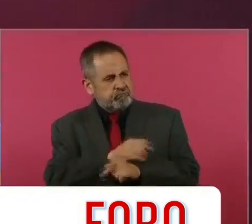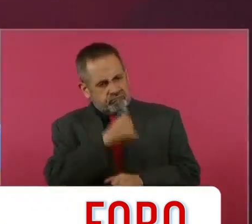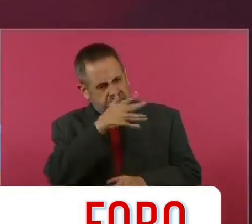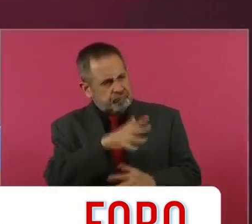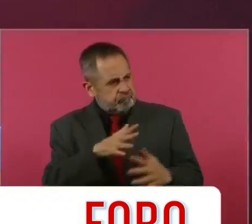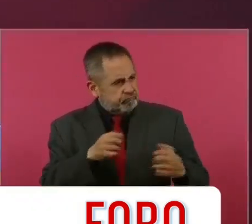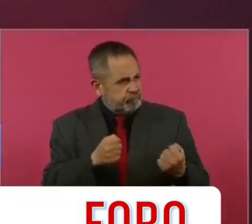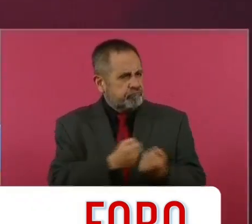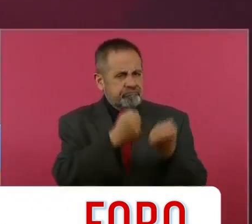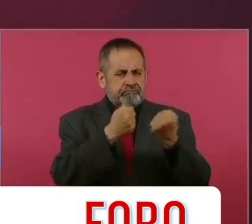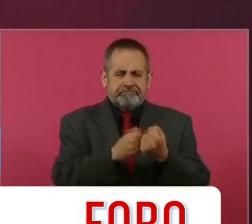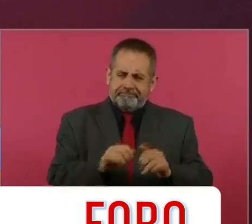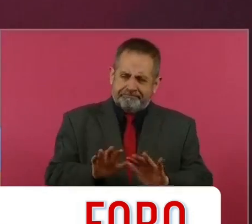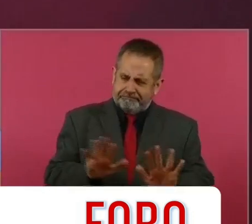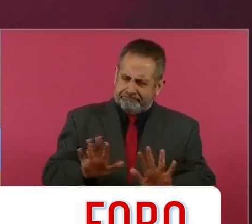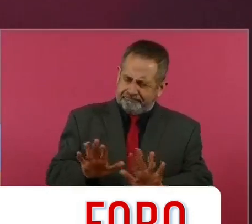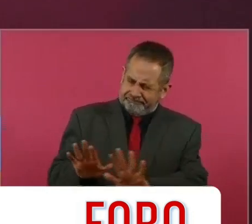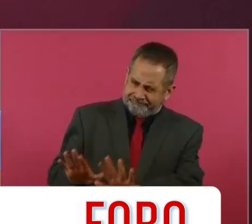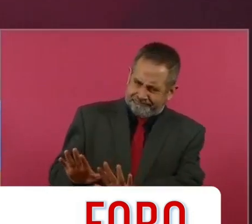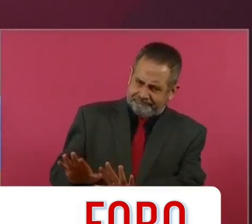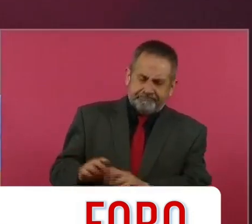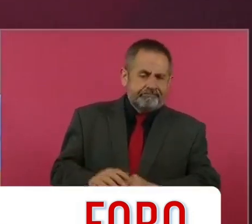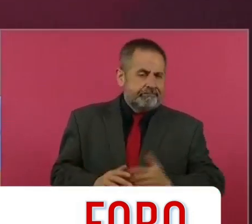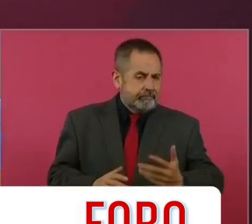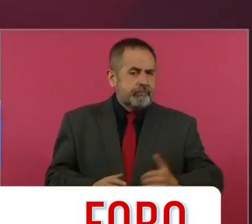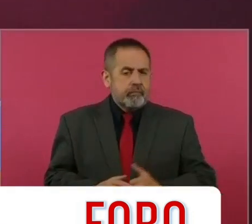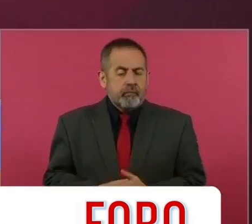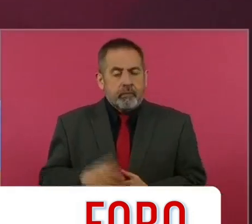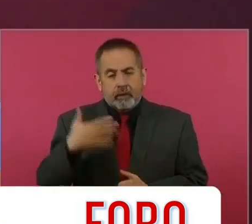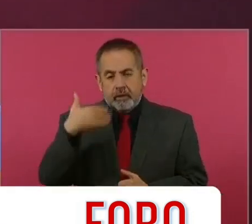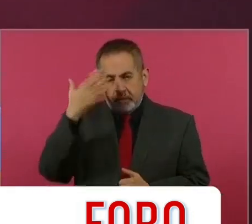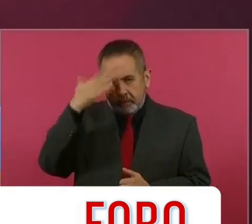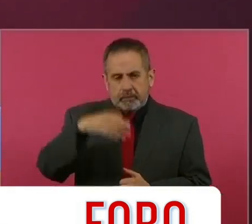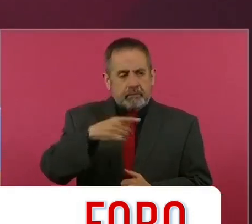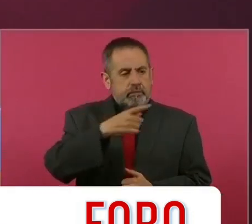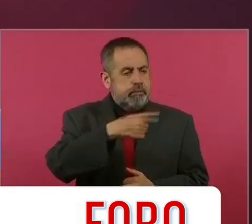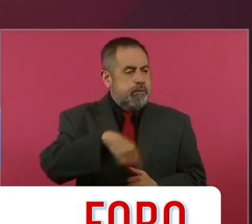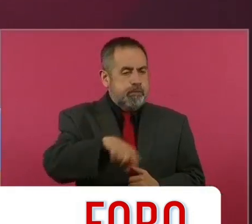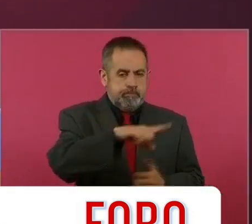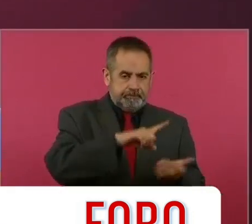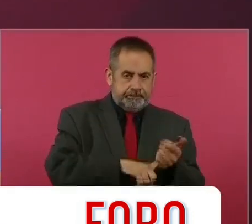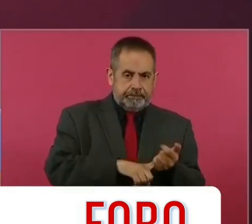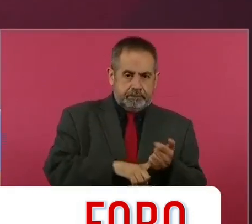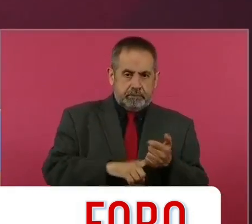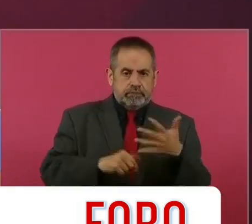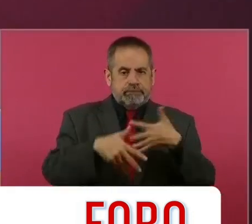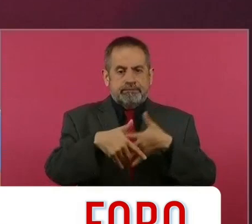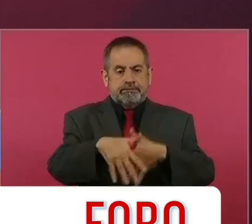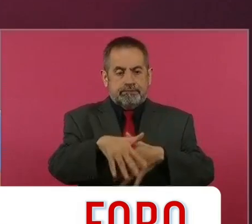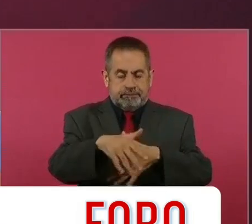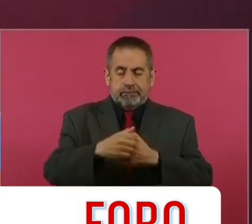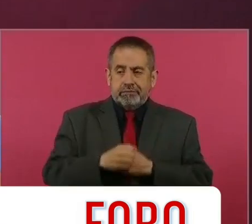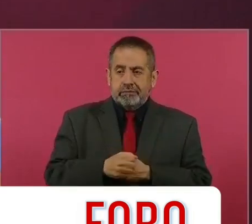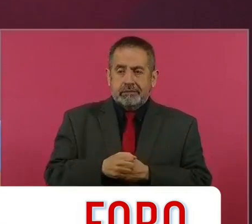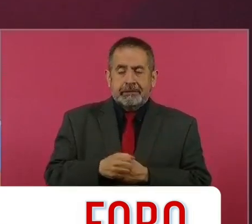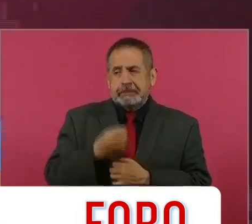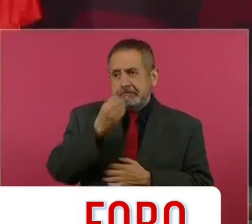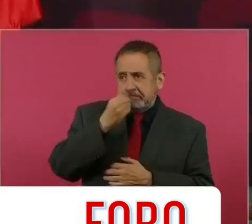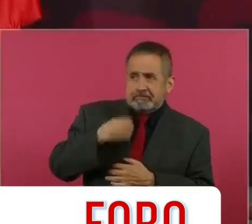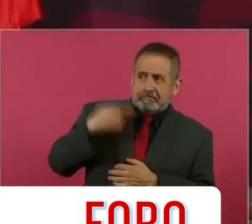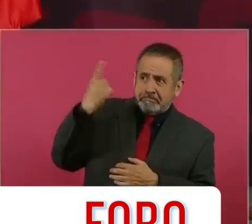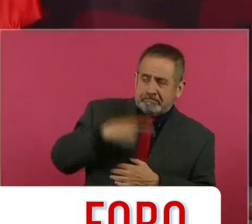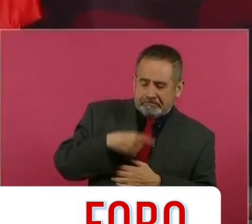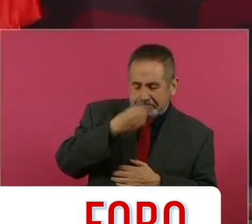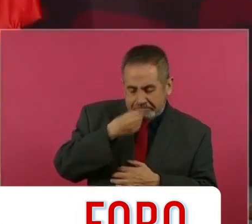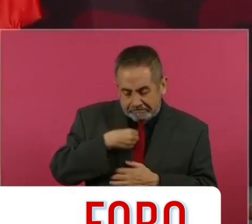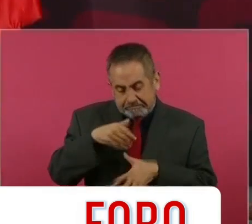la liberación de dos personas que son identificadas como integrantes del grupo delictivo Los Ardillos. La funcionaria aseguró que durante